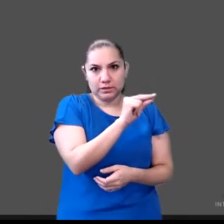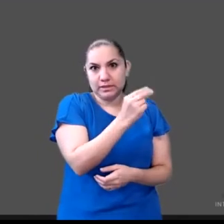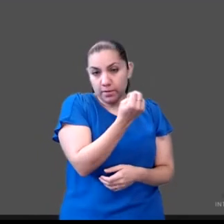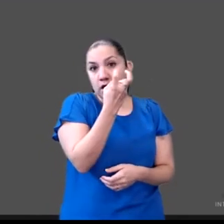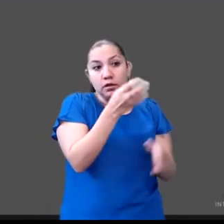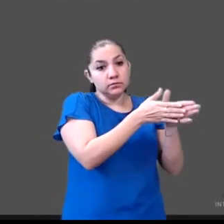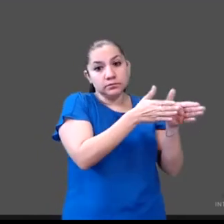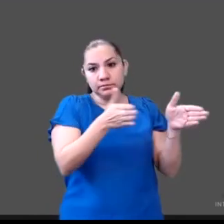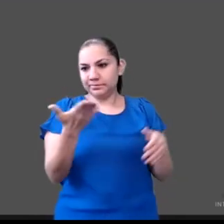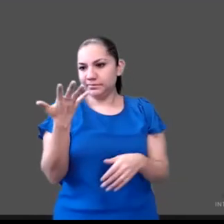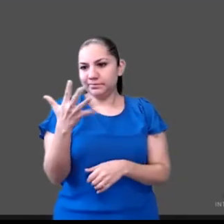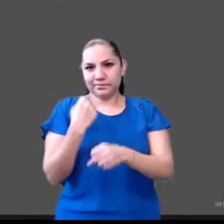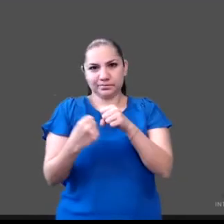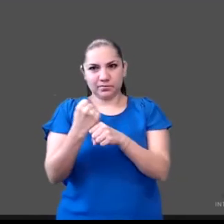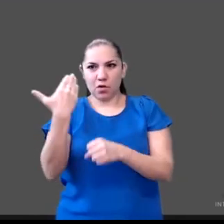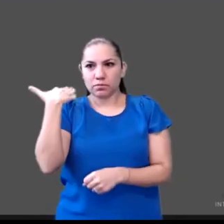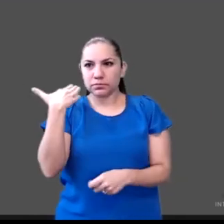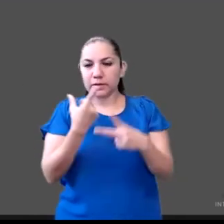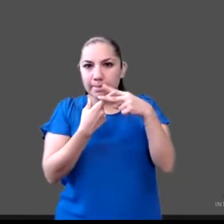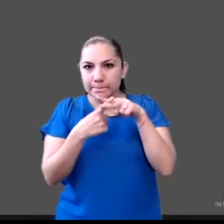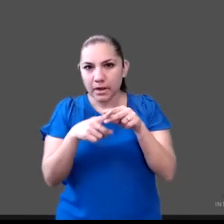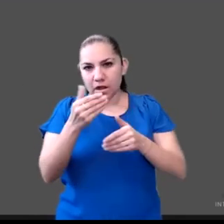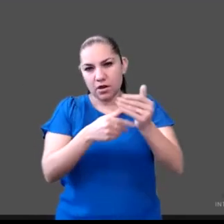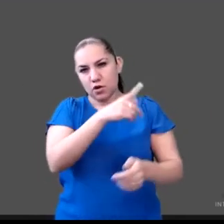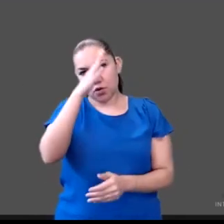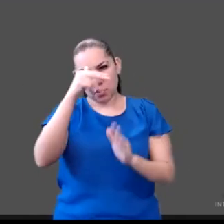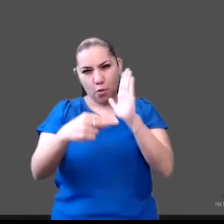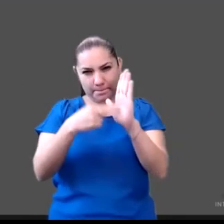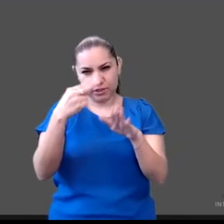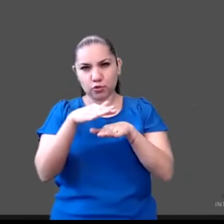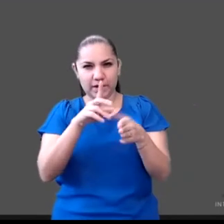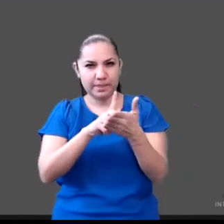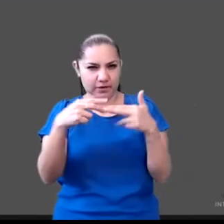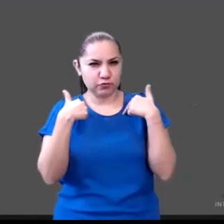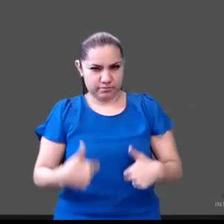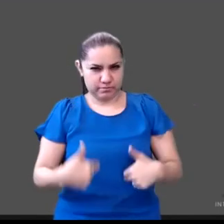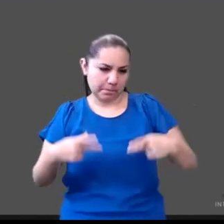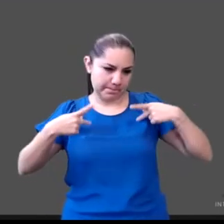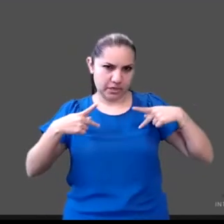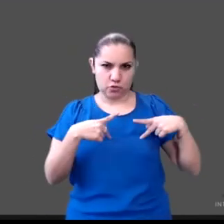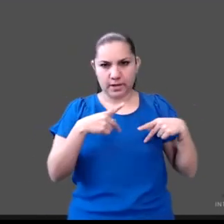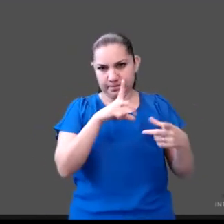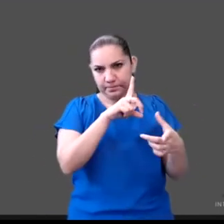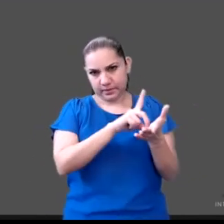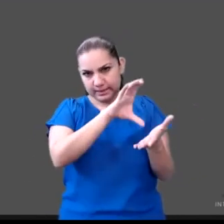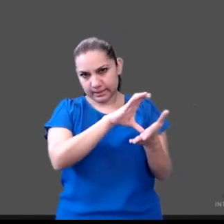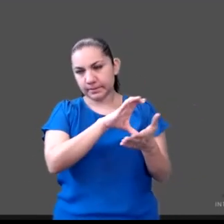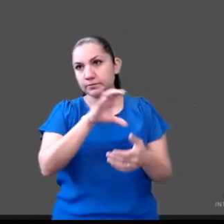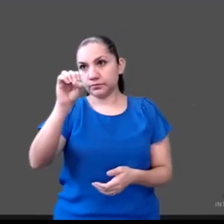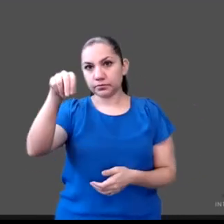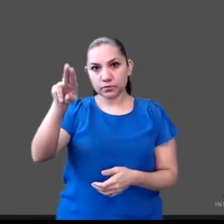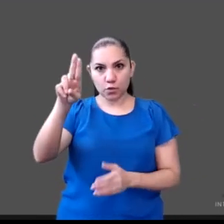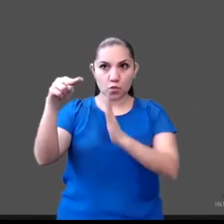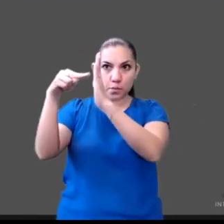la creación de la convención más reciente de derechos humanos, la de personas con discapacidad de Naciones Unidas, esta se